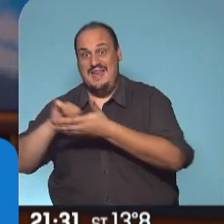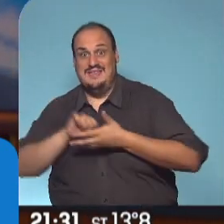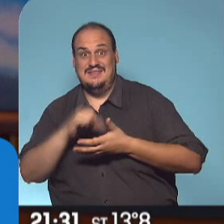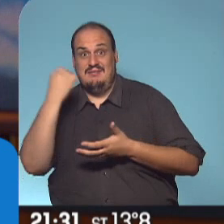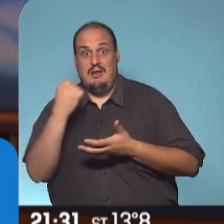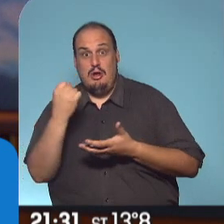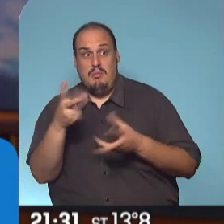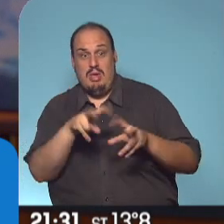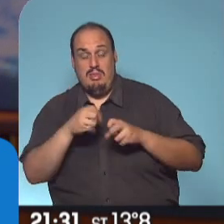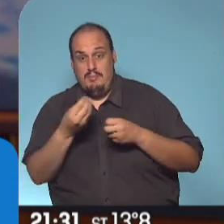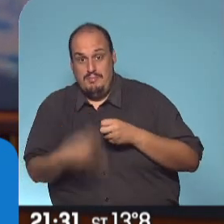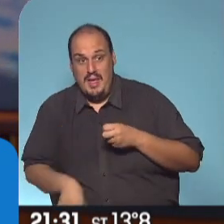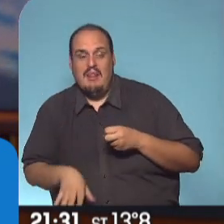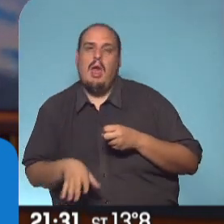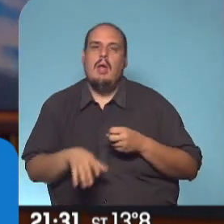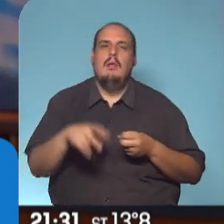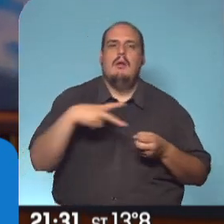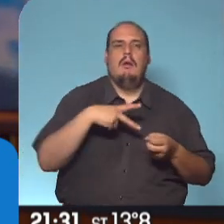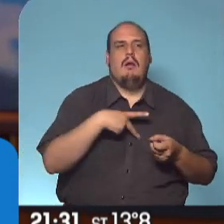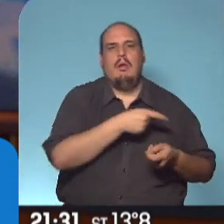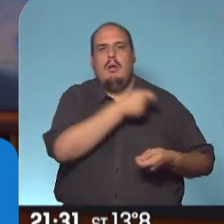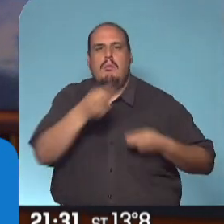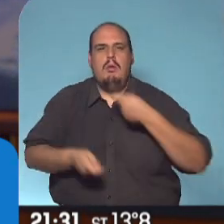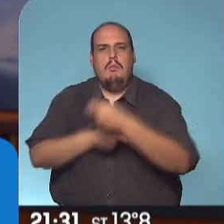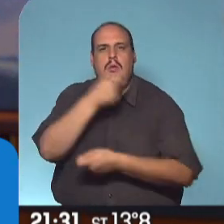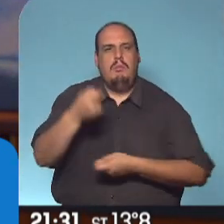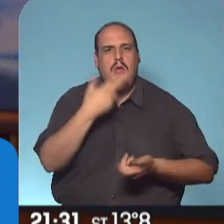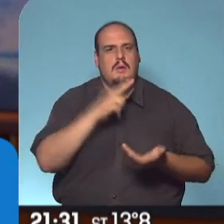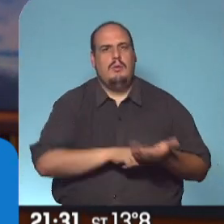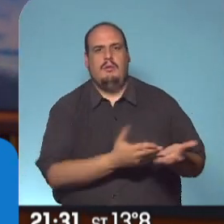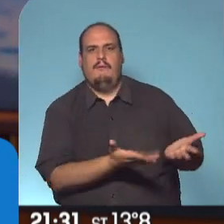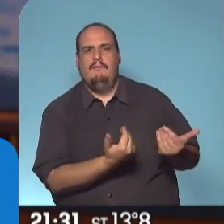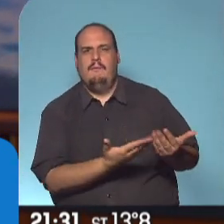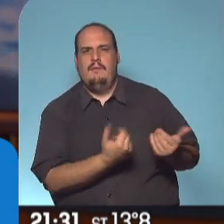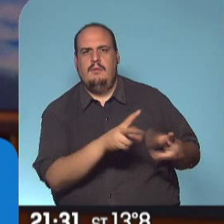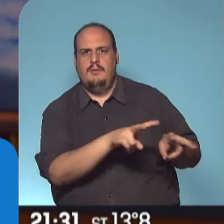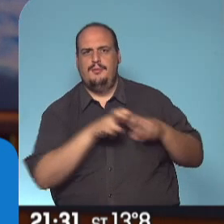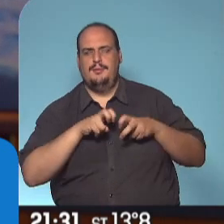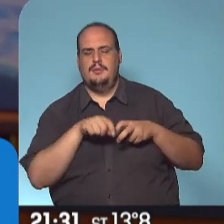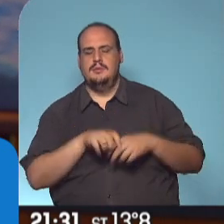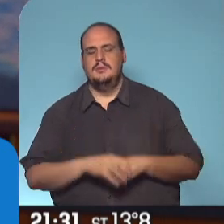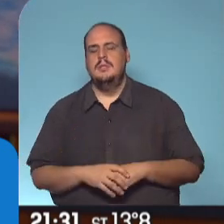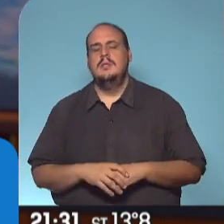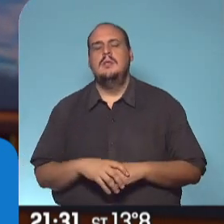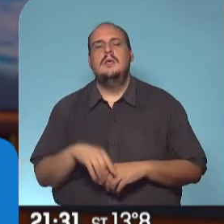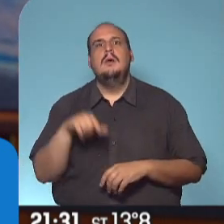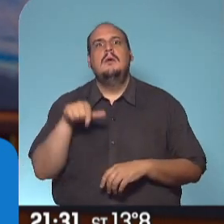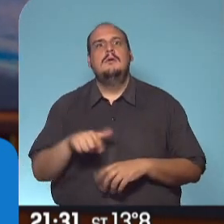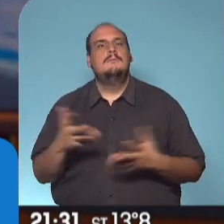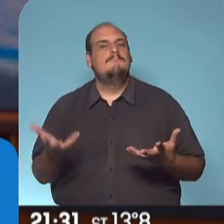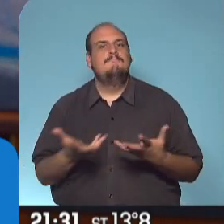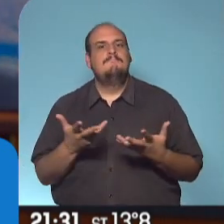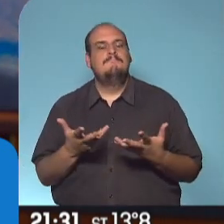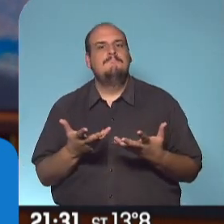y de los estados alrededor de lo que va a dejar como secuela la pandemia. Pero